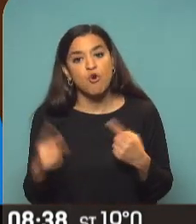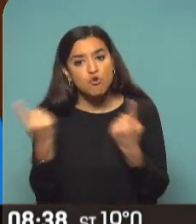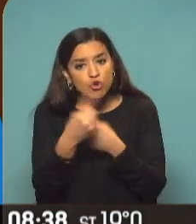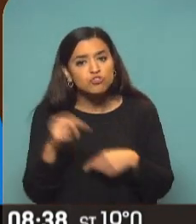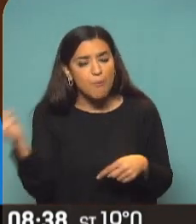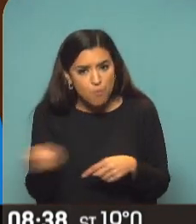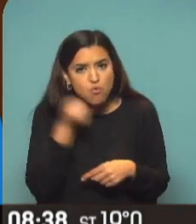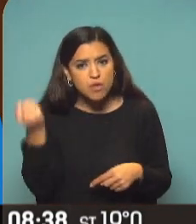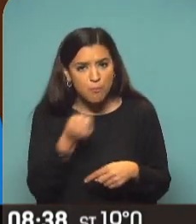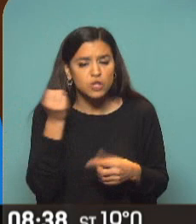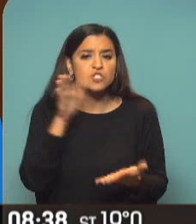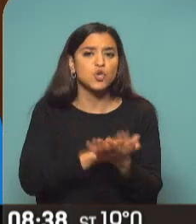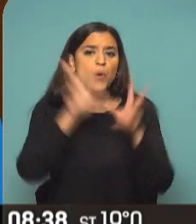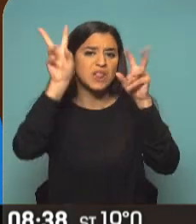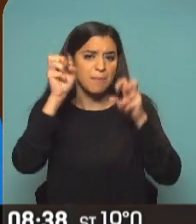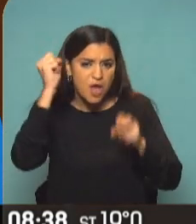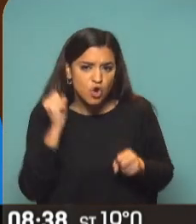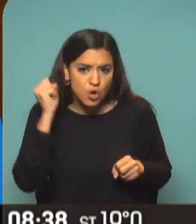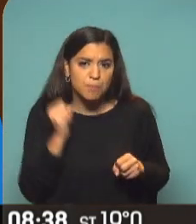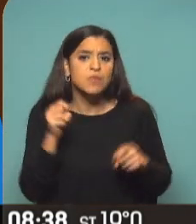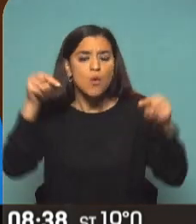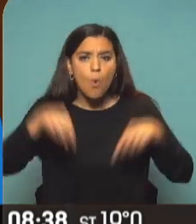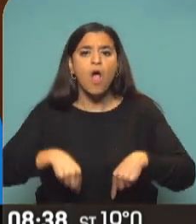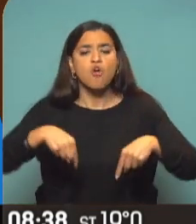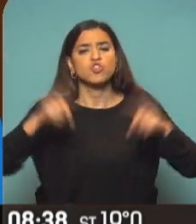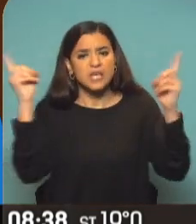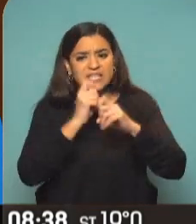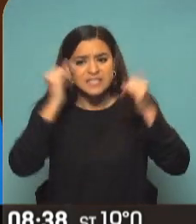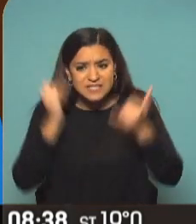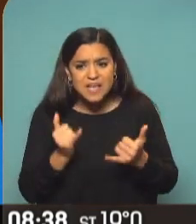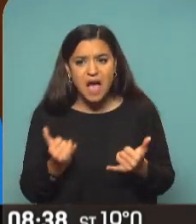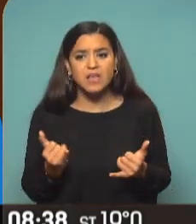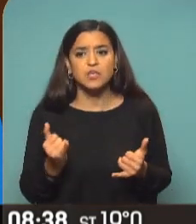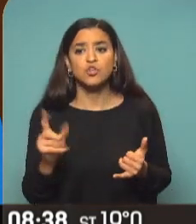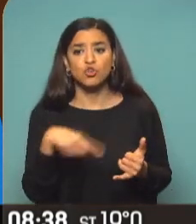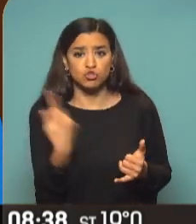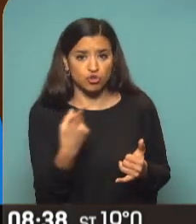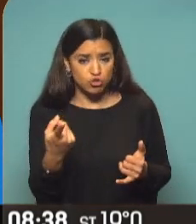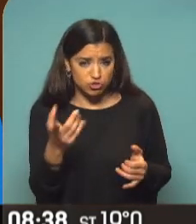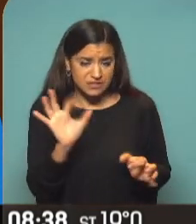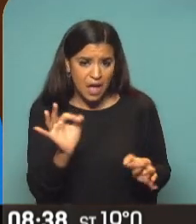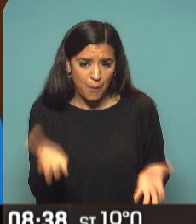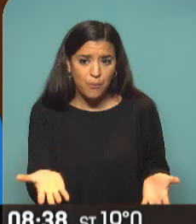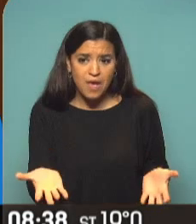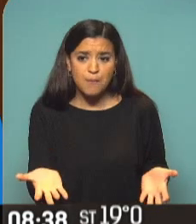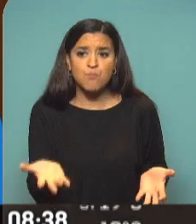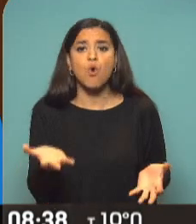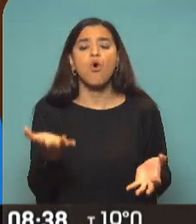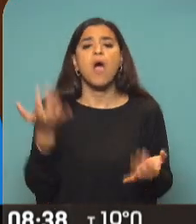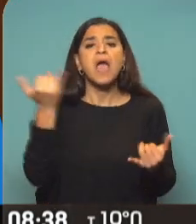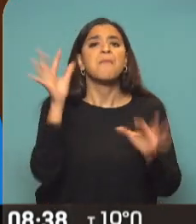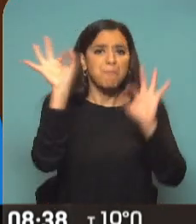muy importantes en materia de economía, aunque hoy haya una crisis que nosotros la reconocemos y que en ese sentido se están